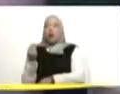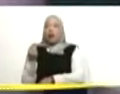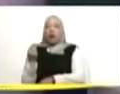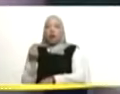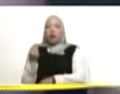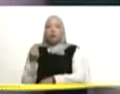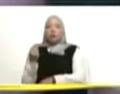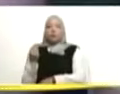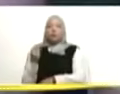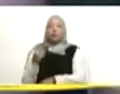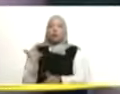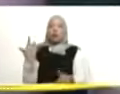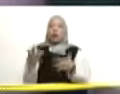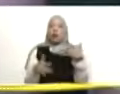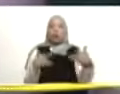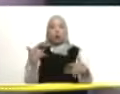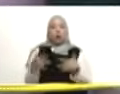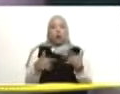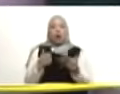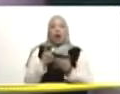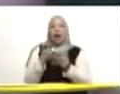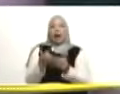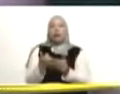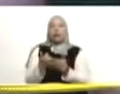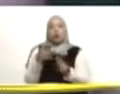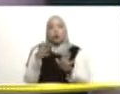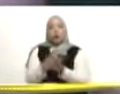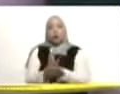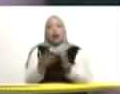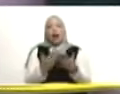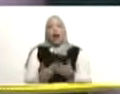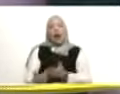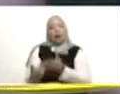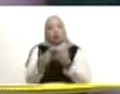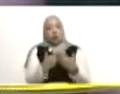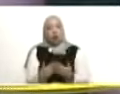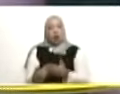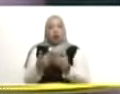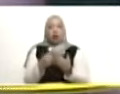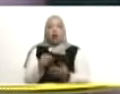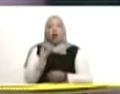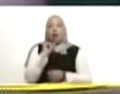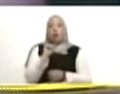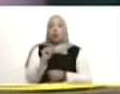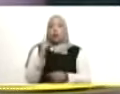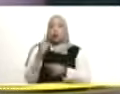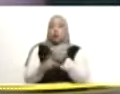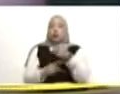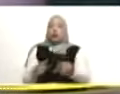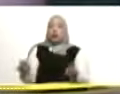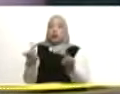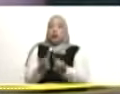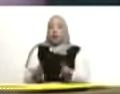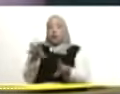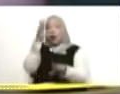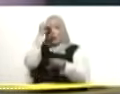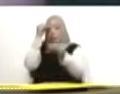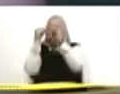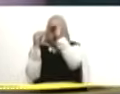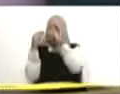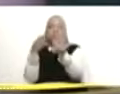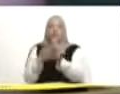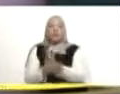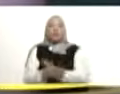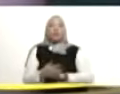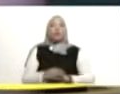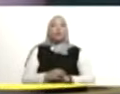de conectividad para ayudar a los jóvenes que siguen estudiando en cada punto de nuestro país y que siguen aprendiendo. Y esto